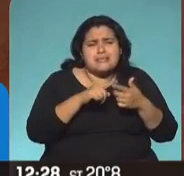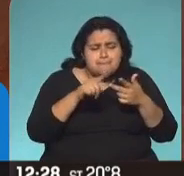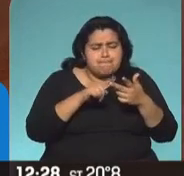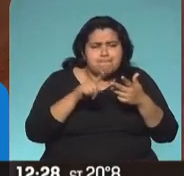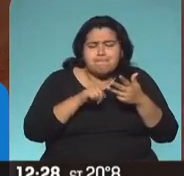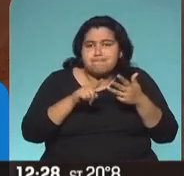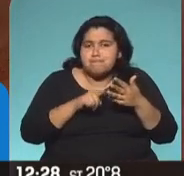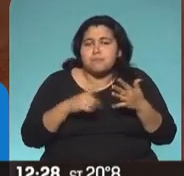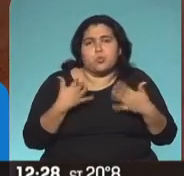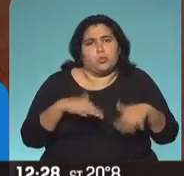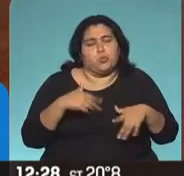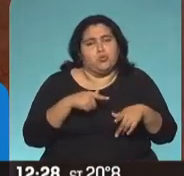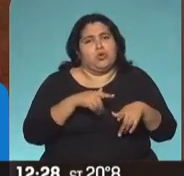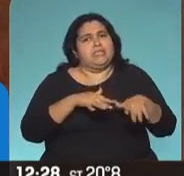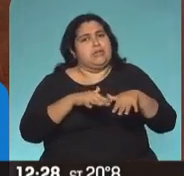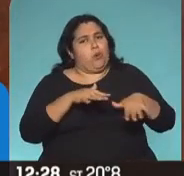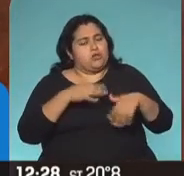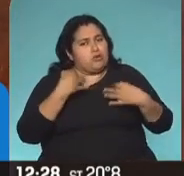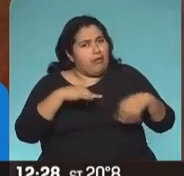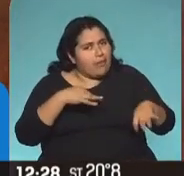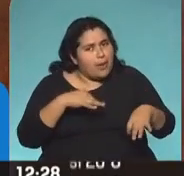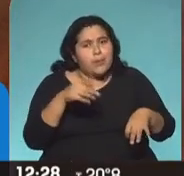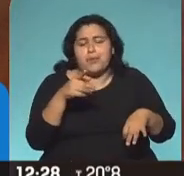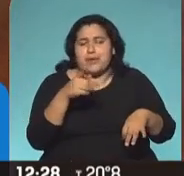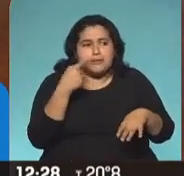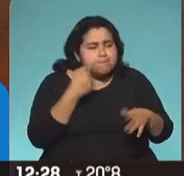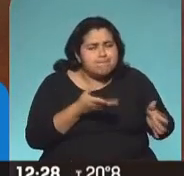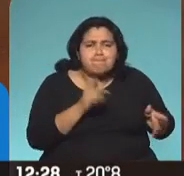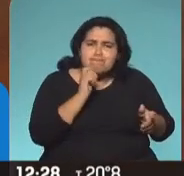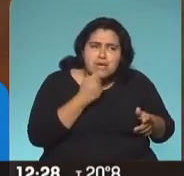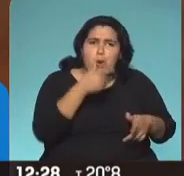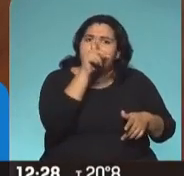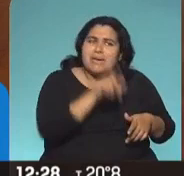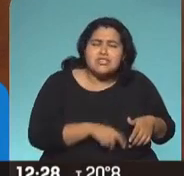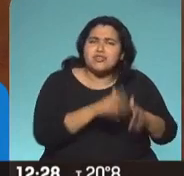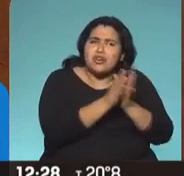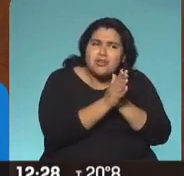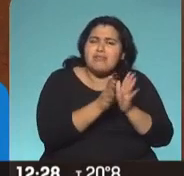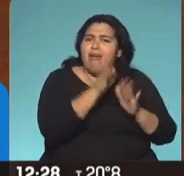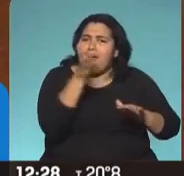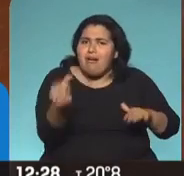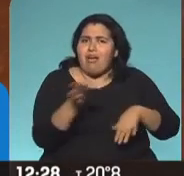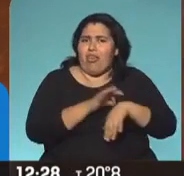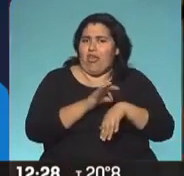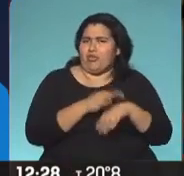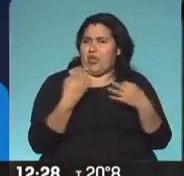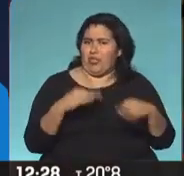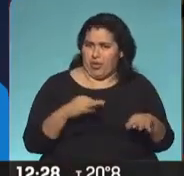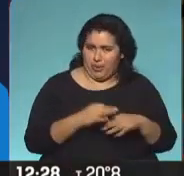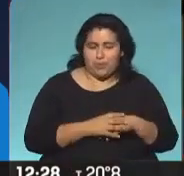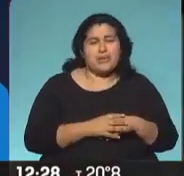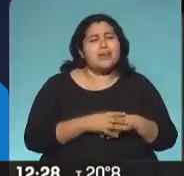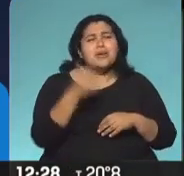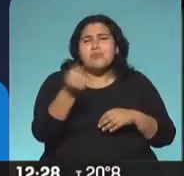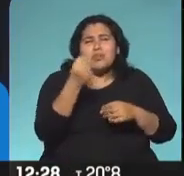que a la persona pues tienen que llevarlo a hacer una consulta con los profesionales decir que lo mejor para detectarlo es hacer un